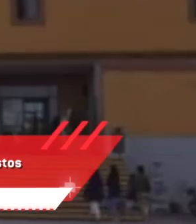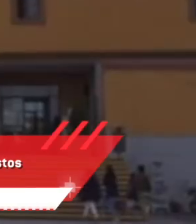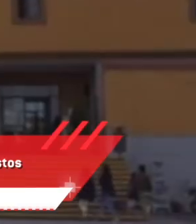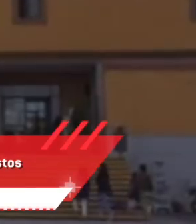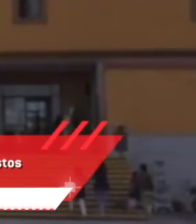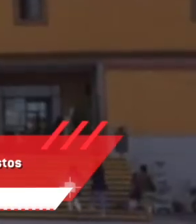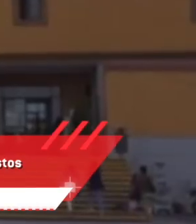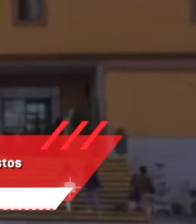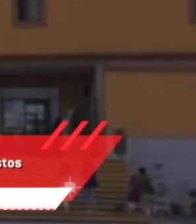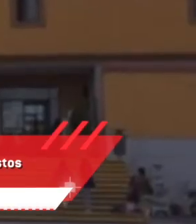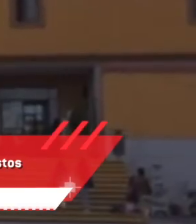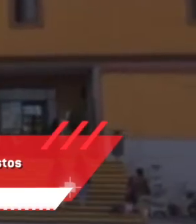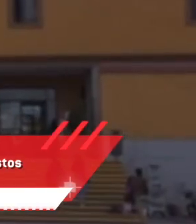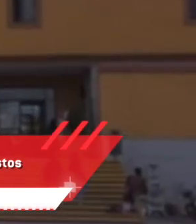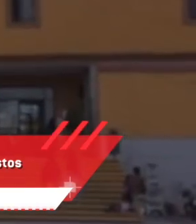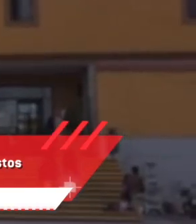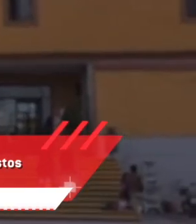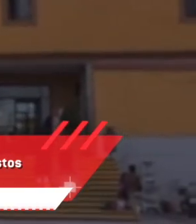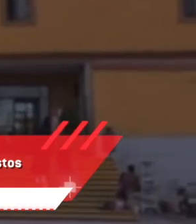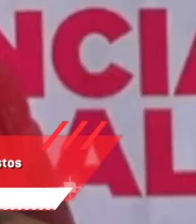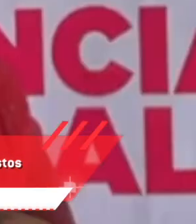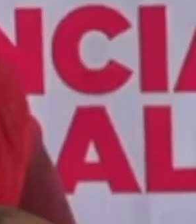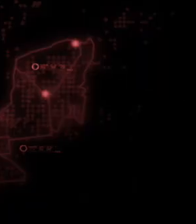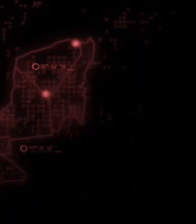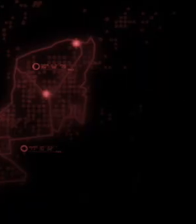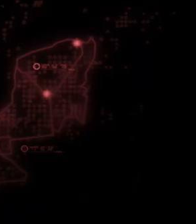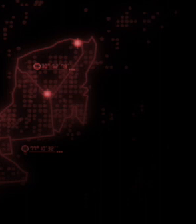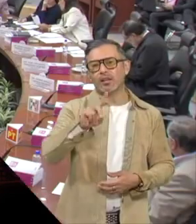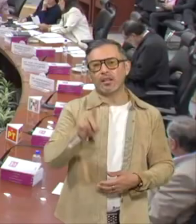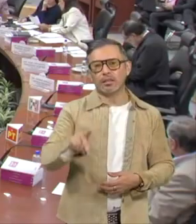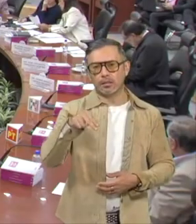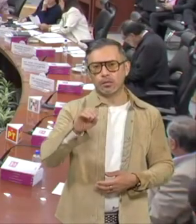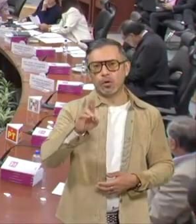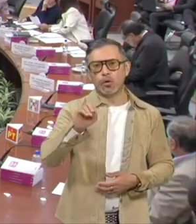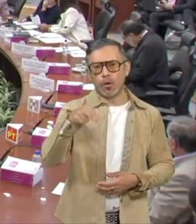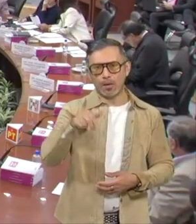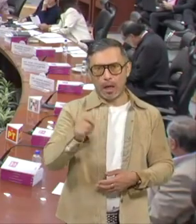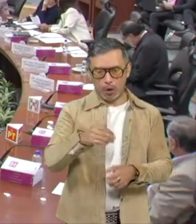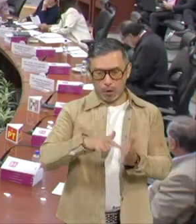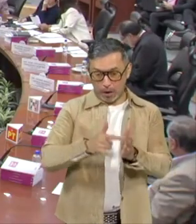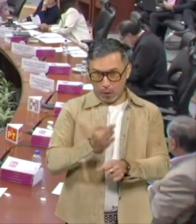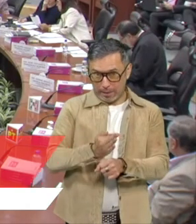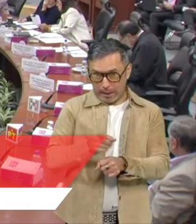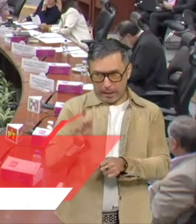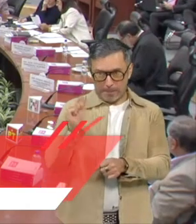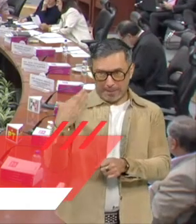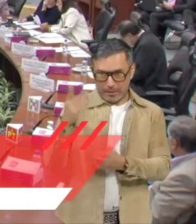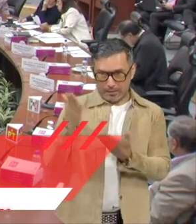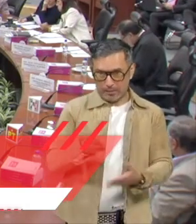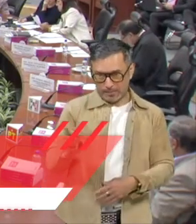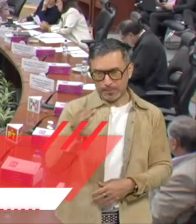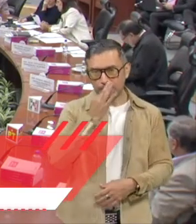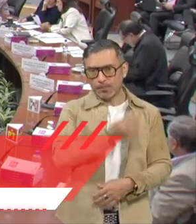patrullajes para mantener el orden y la tranquilidad en cada lugar la comisión de quejas y denuncias del Instituto